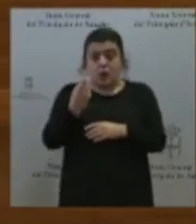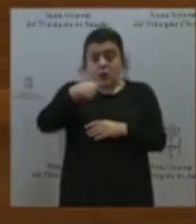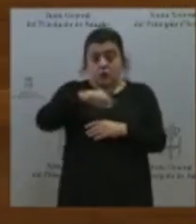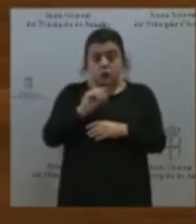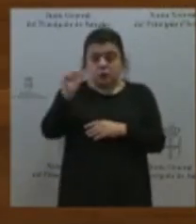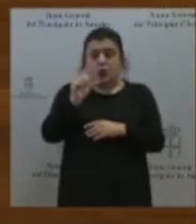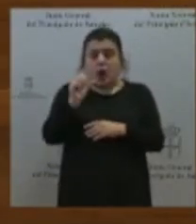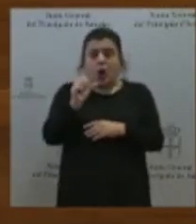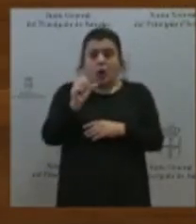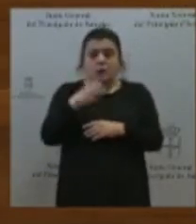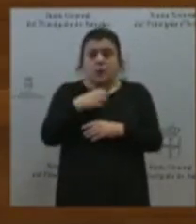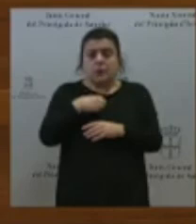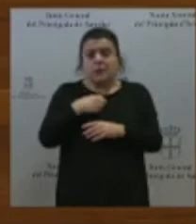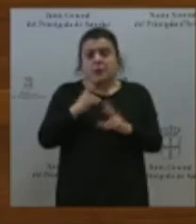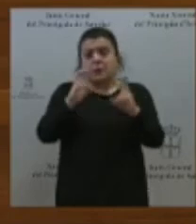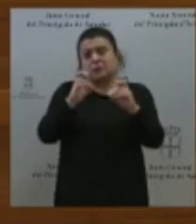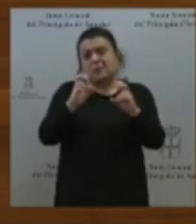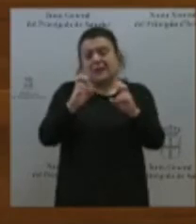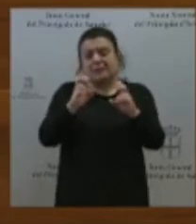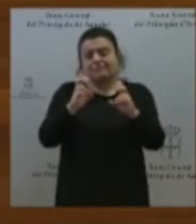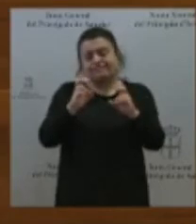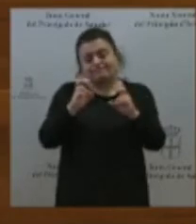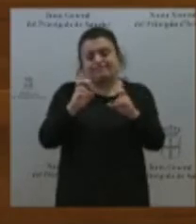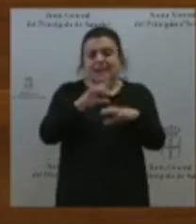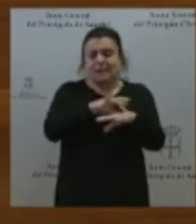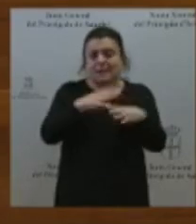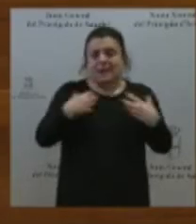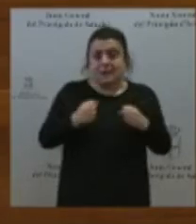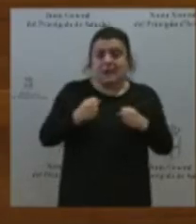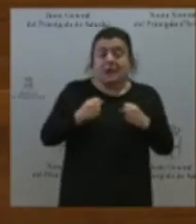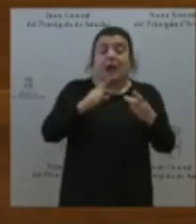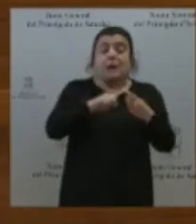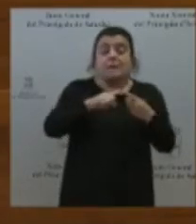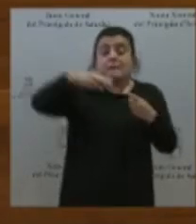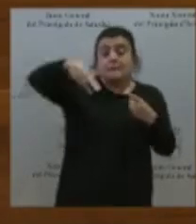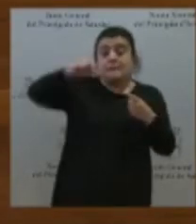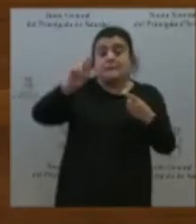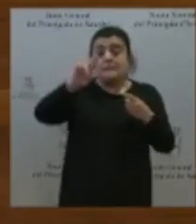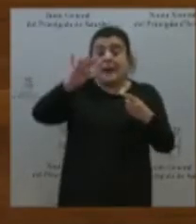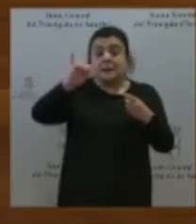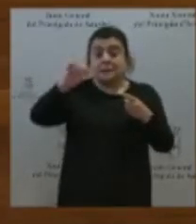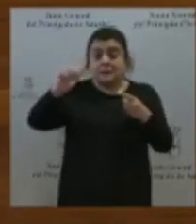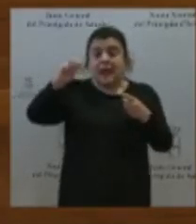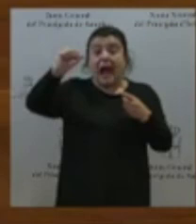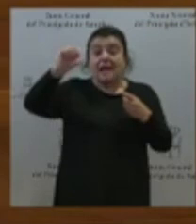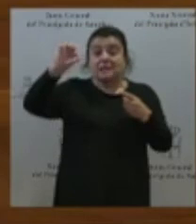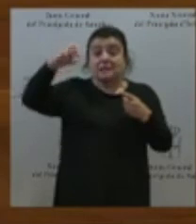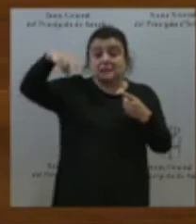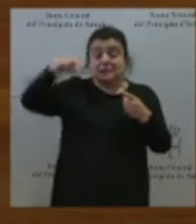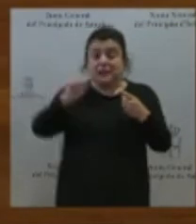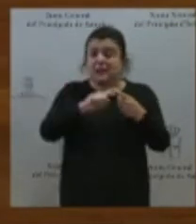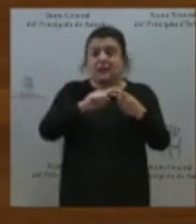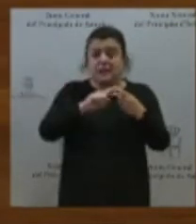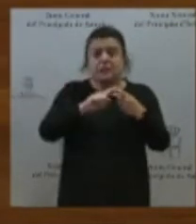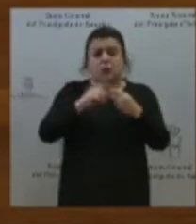precaria. Me refiero a Amartya Sen, cuyo pensamiento podría resumirse en una frase que sospecho más vigente que nunca y que invito a